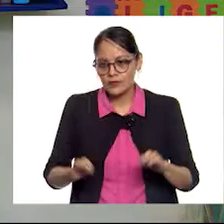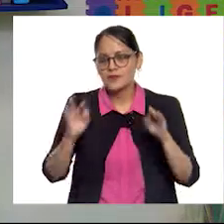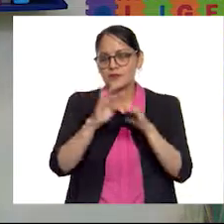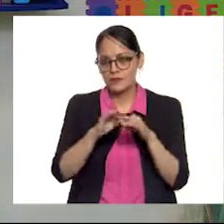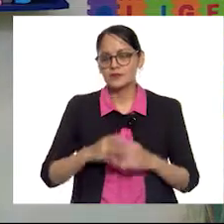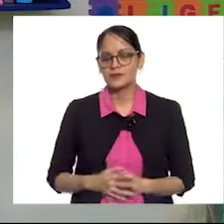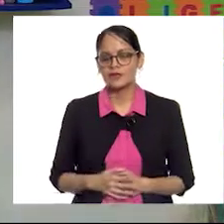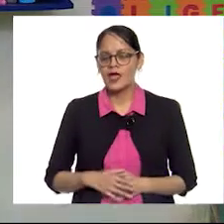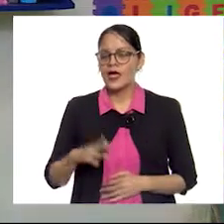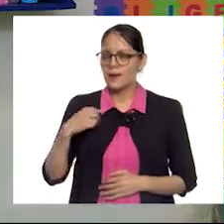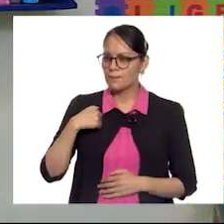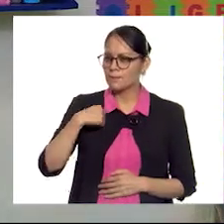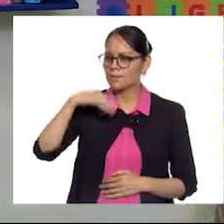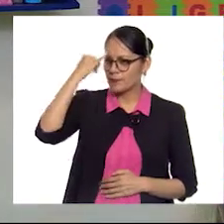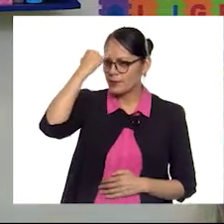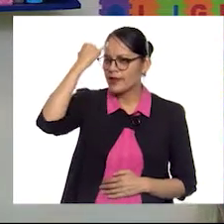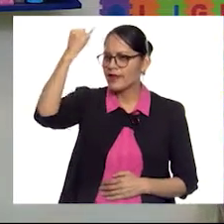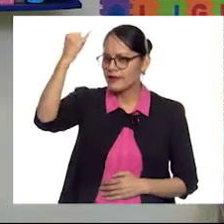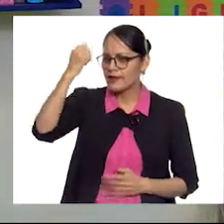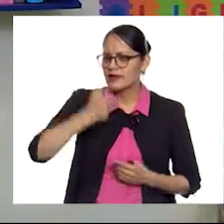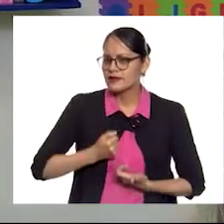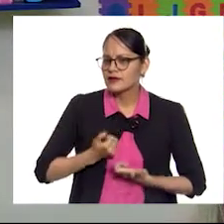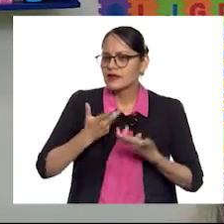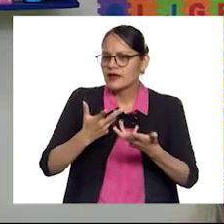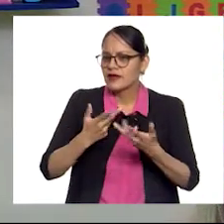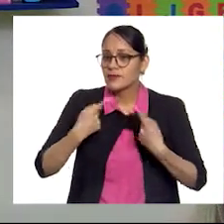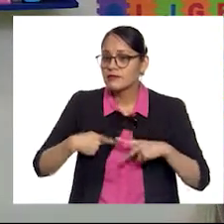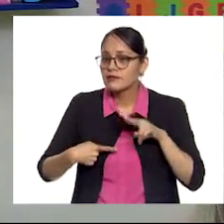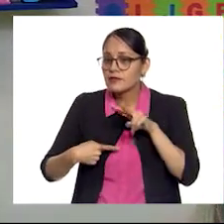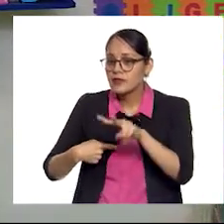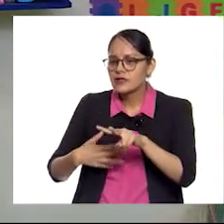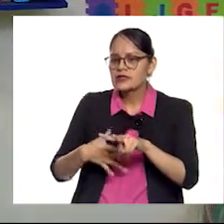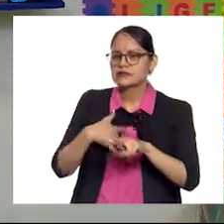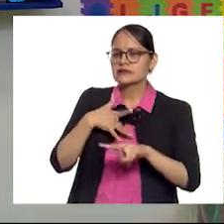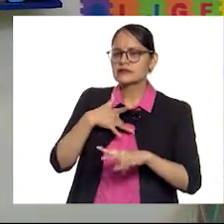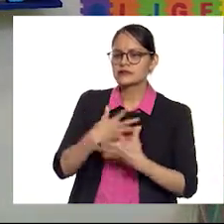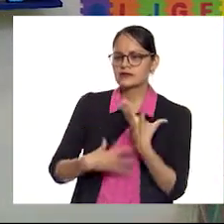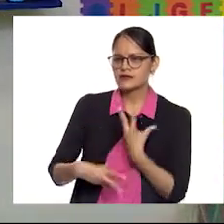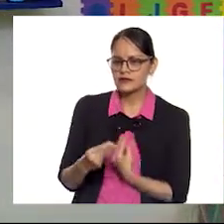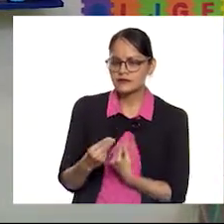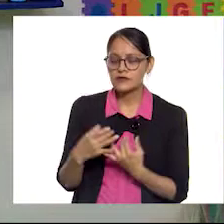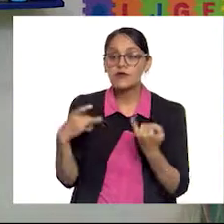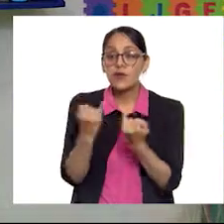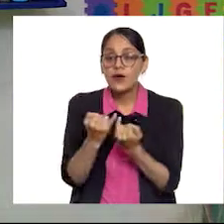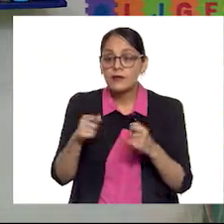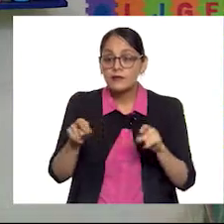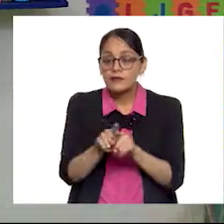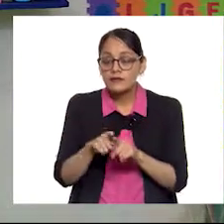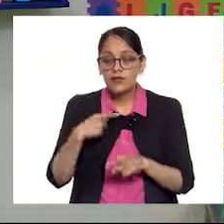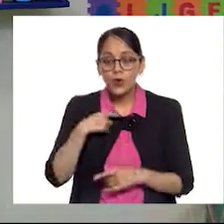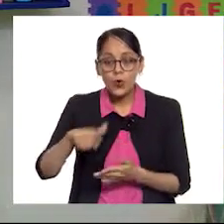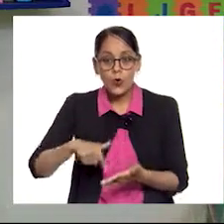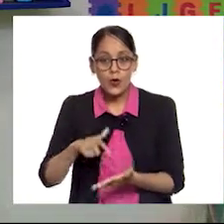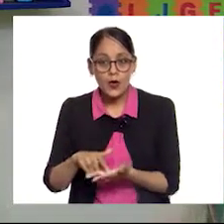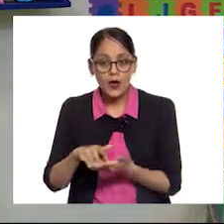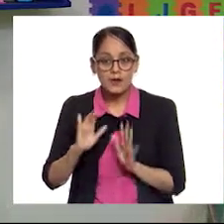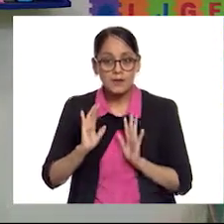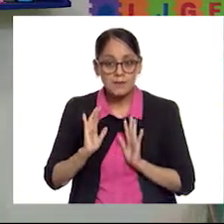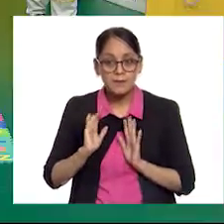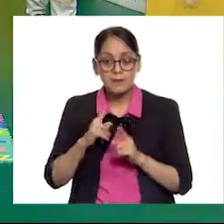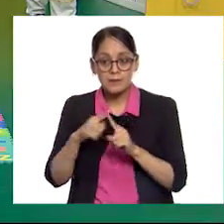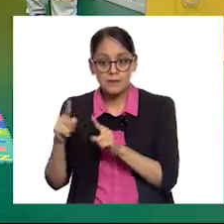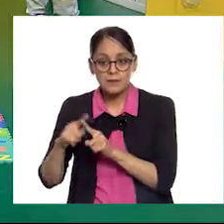transmitir, exacto, que provoque sensaciones en el público, que se presente o que llegue en un lugar que no es convencional y sobre todo